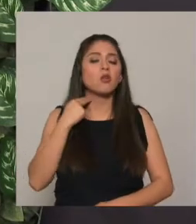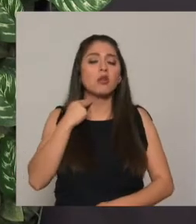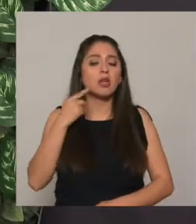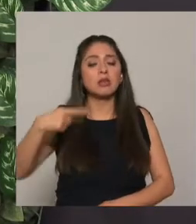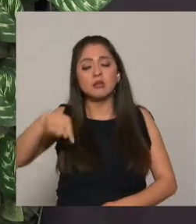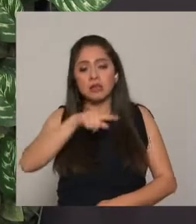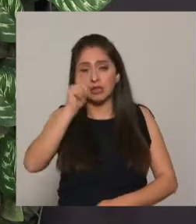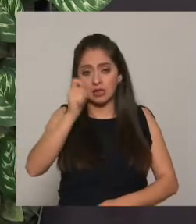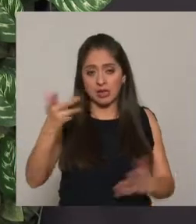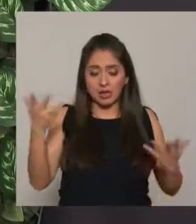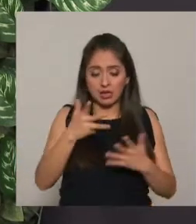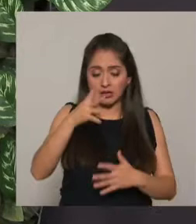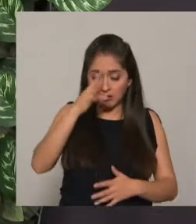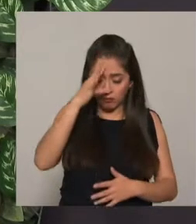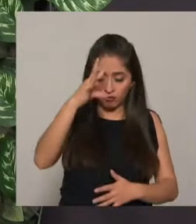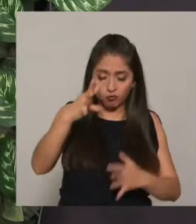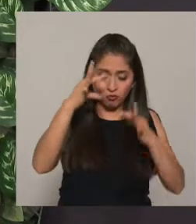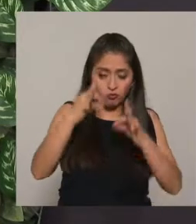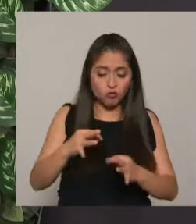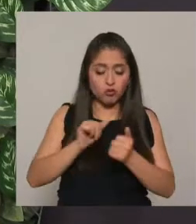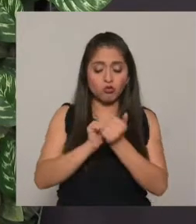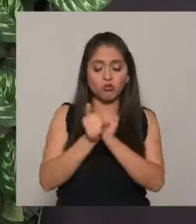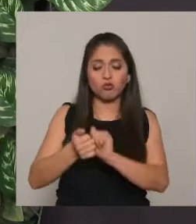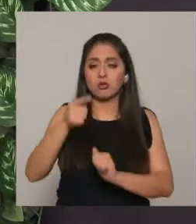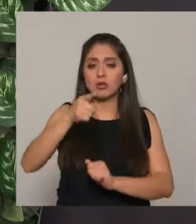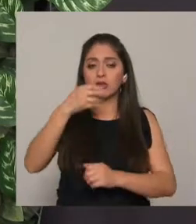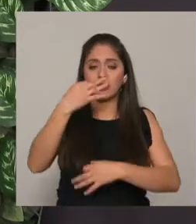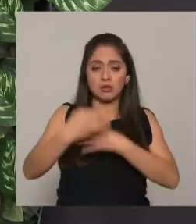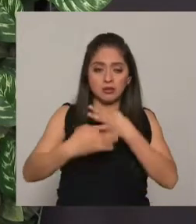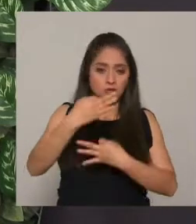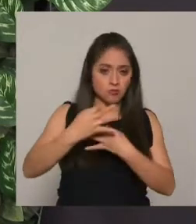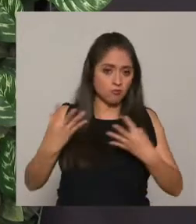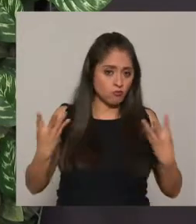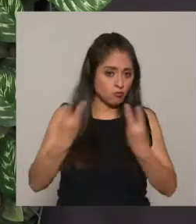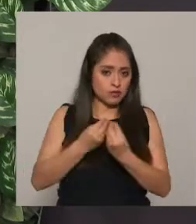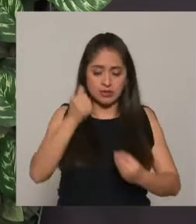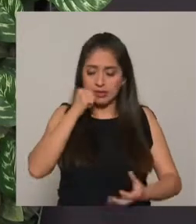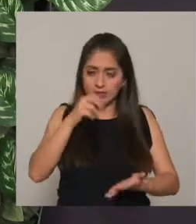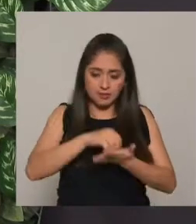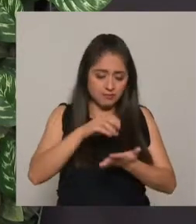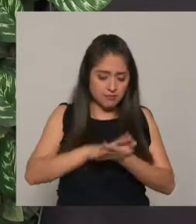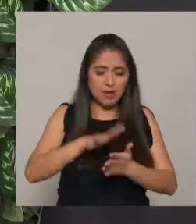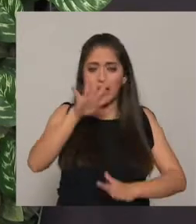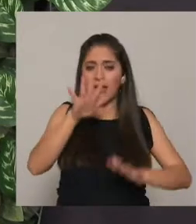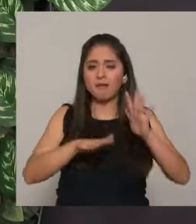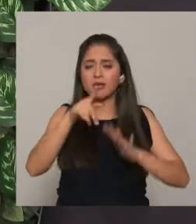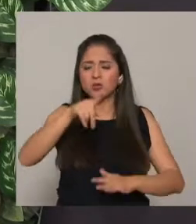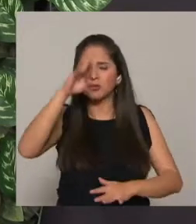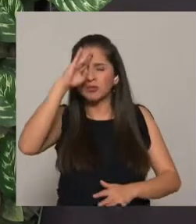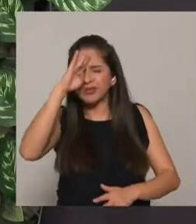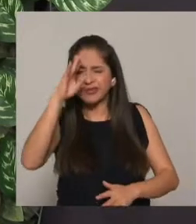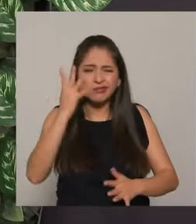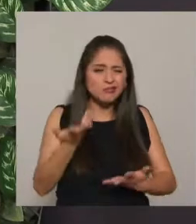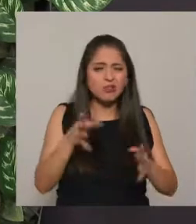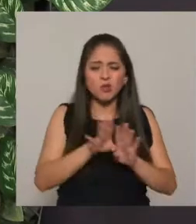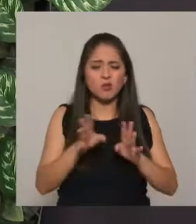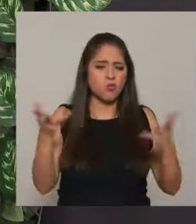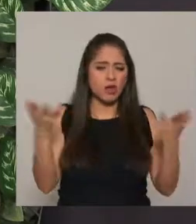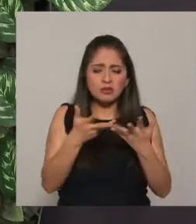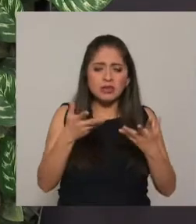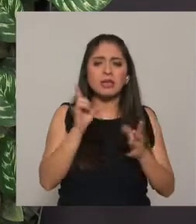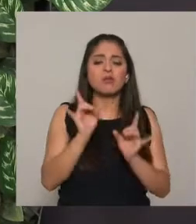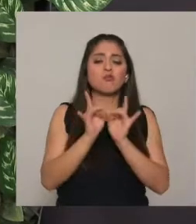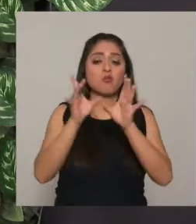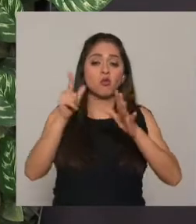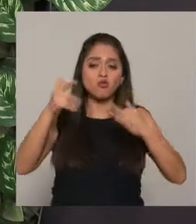rige a la función notarial, el de certeza jurídica. Todos los actos o hechos jurídicos que se generen ante un